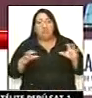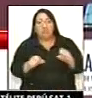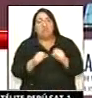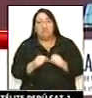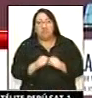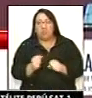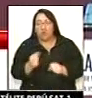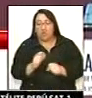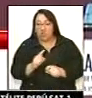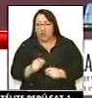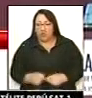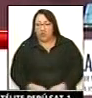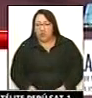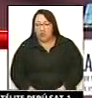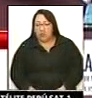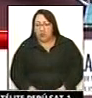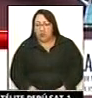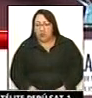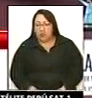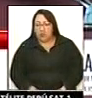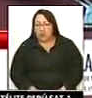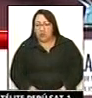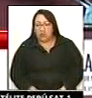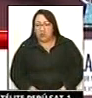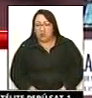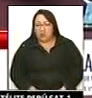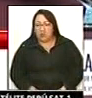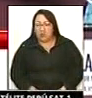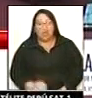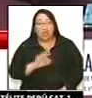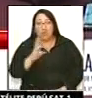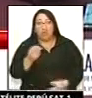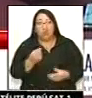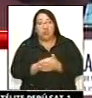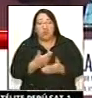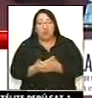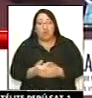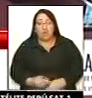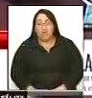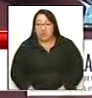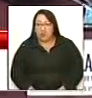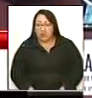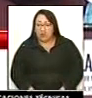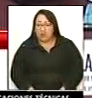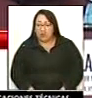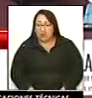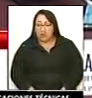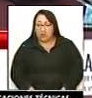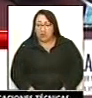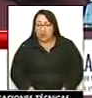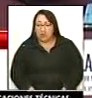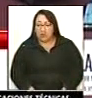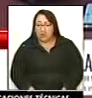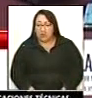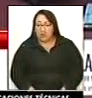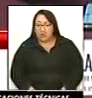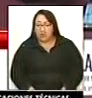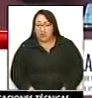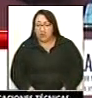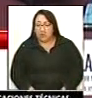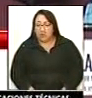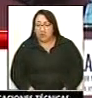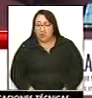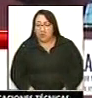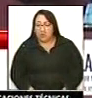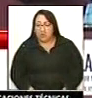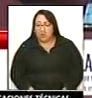roban. La justicia para un Orellana que se robó un montón de propiedades falsificando datos, por ejemplo, y ha dejado a gente anciana y sin hijos en